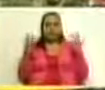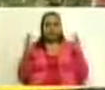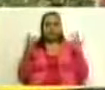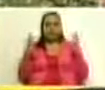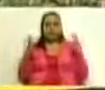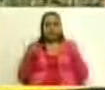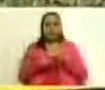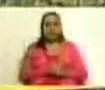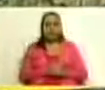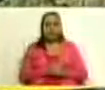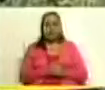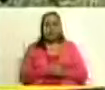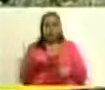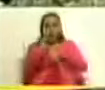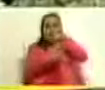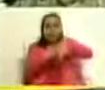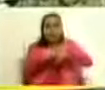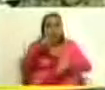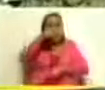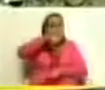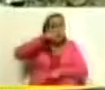Y a la rebelión,